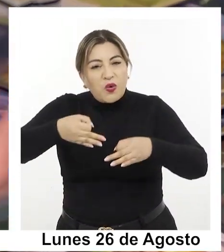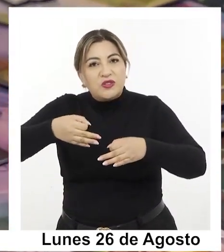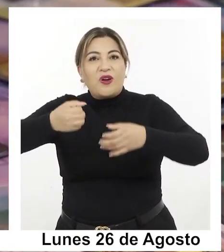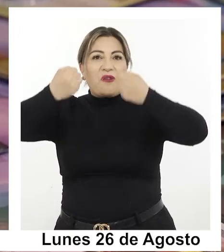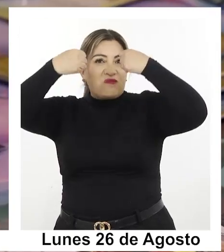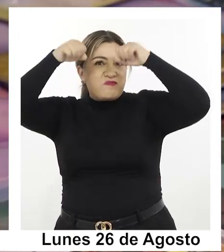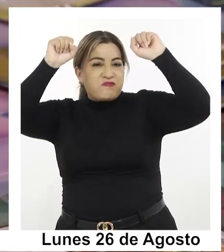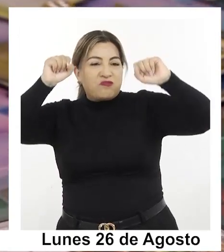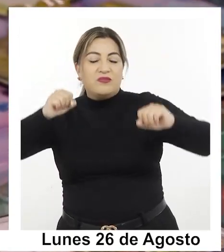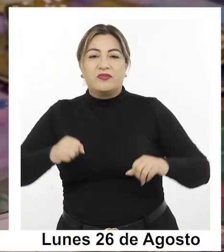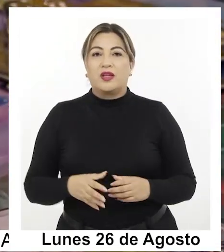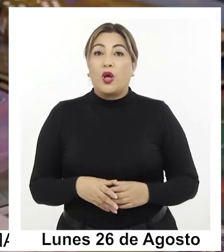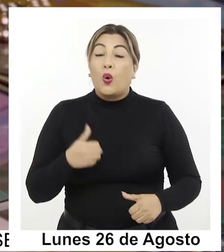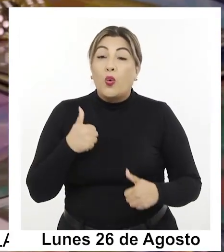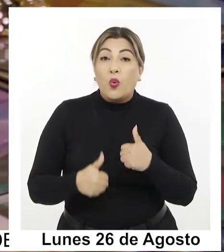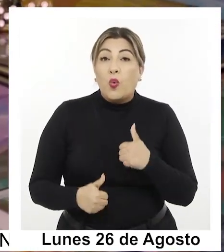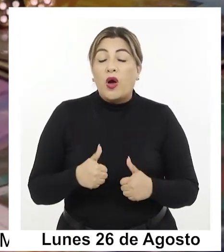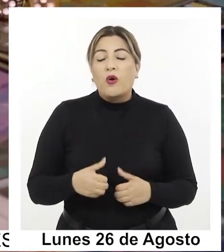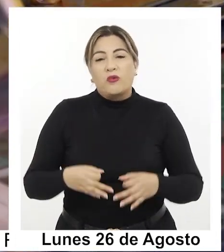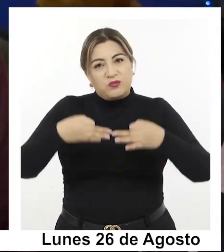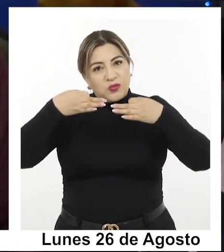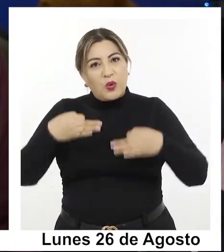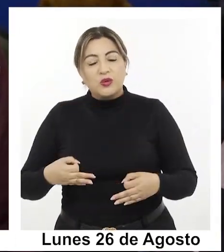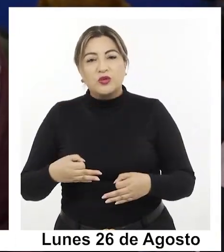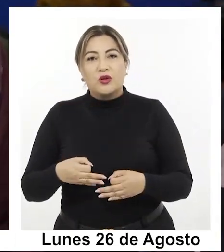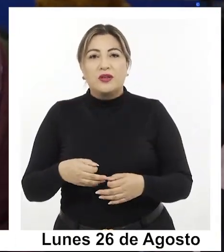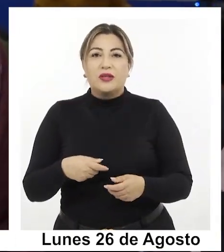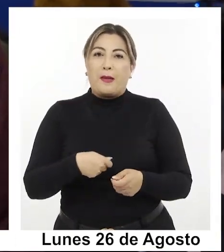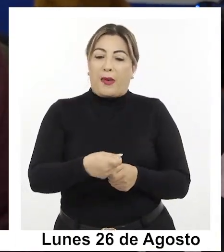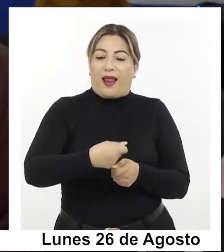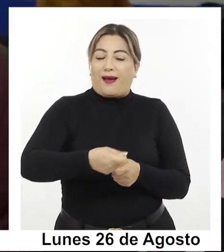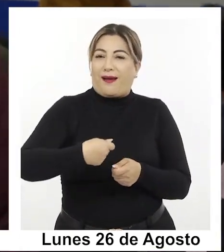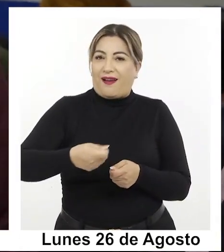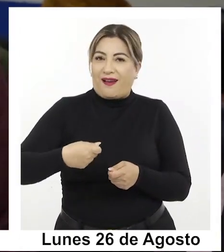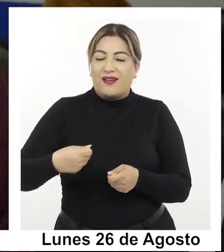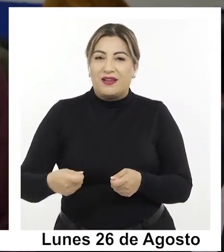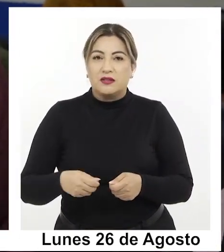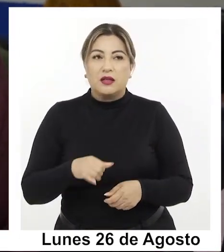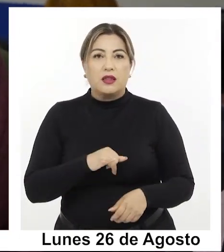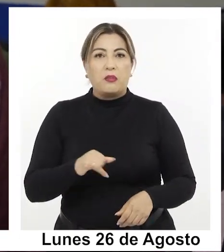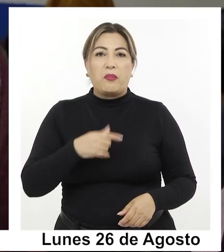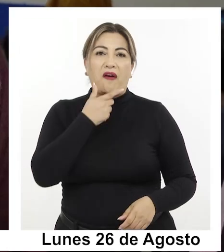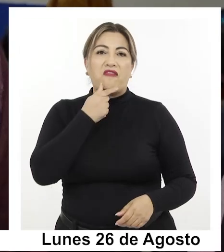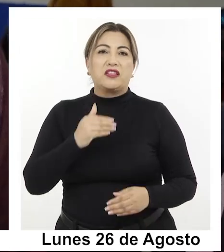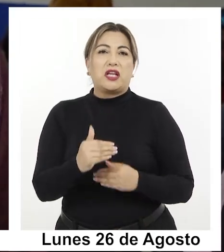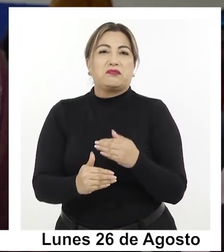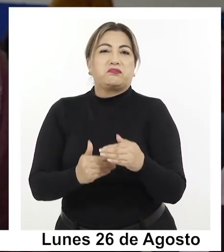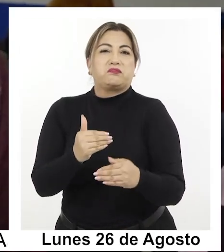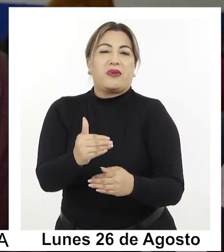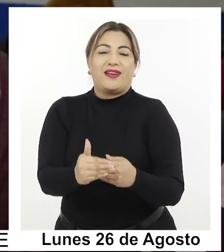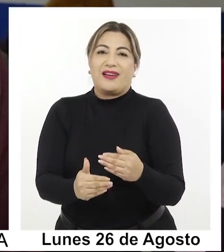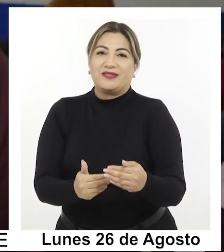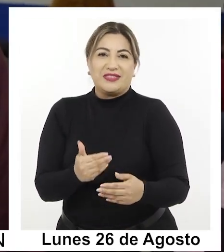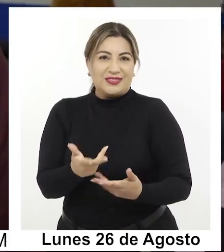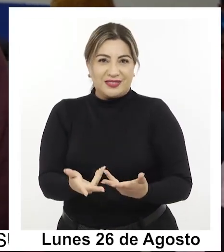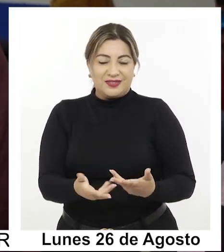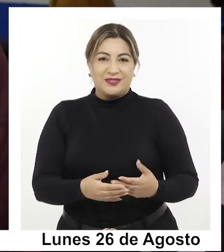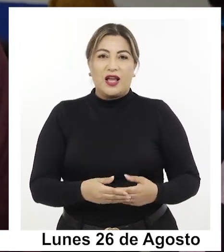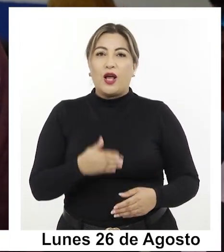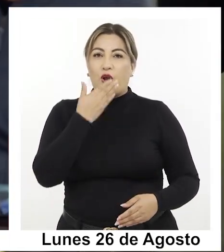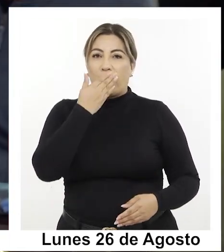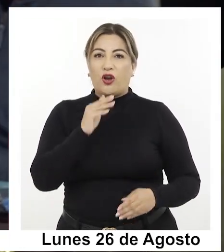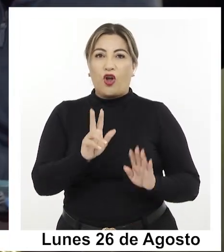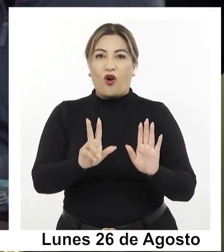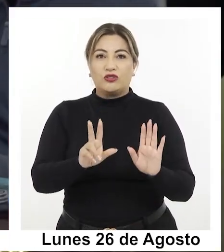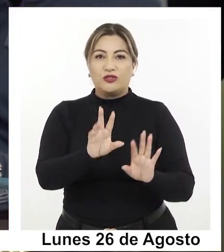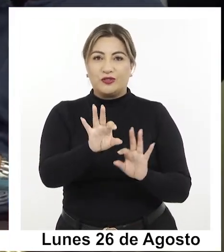o sea, los partidos que le tocaron estaban precisos para el mazo que llevó y por eso pasó como fácil, entre comillas, a los mejores